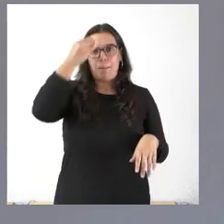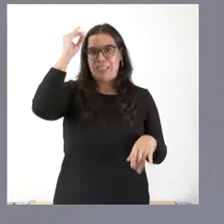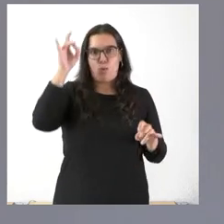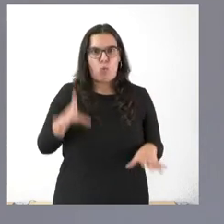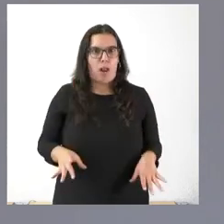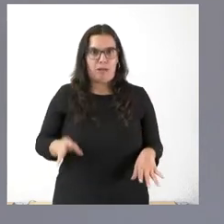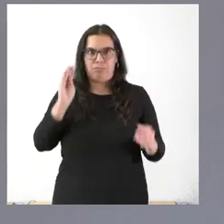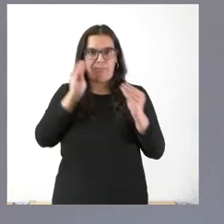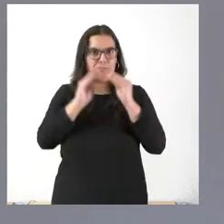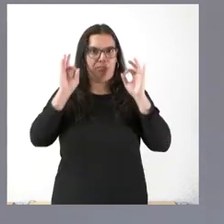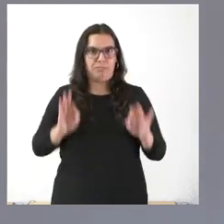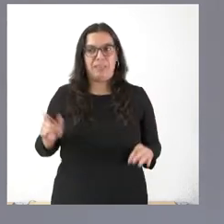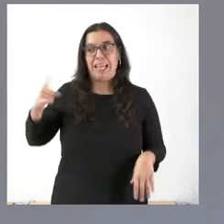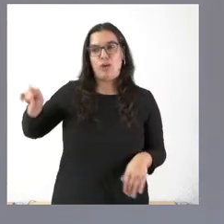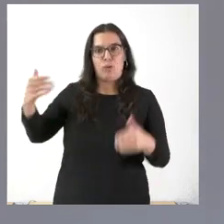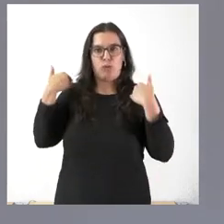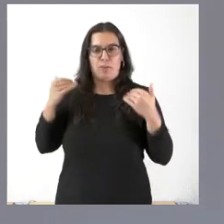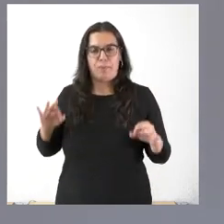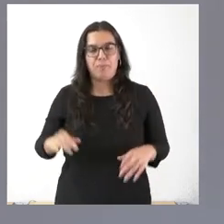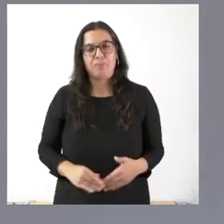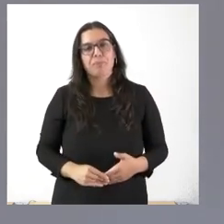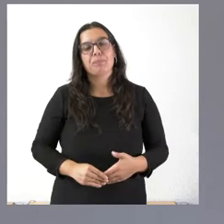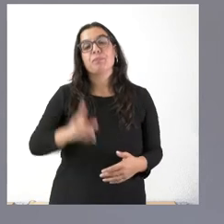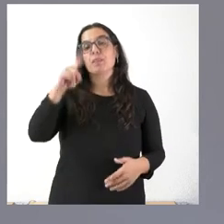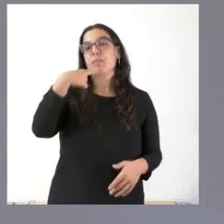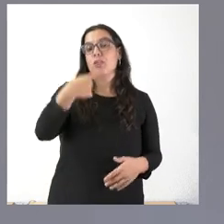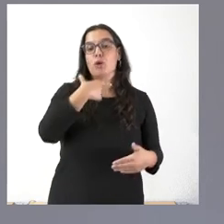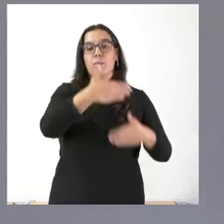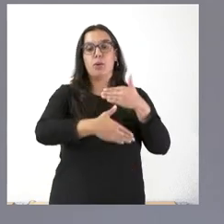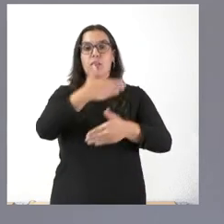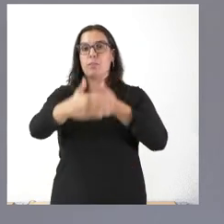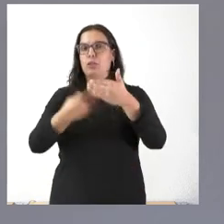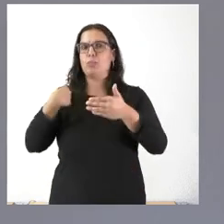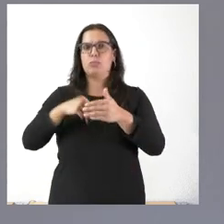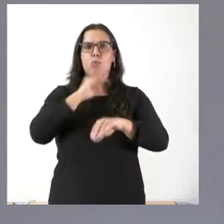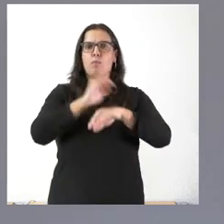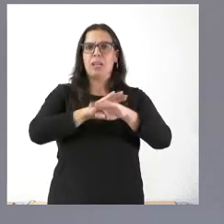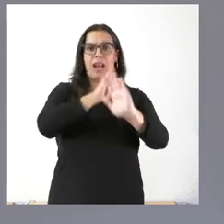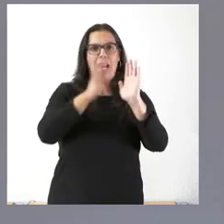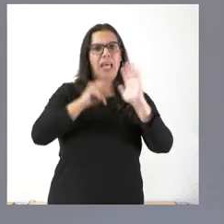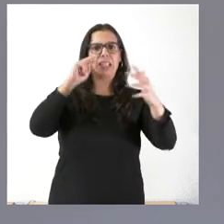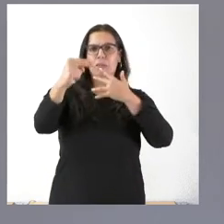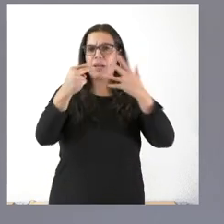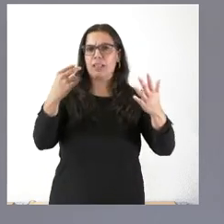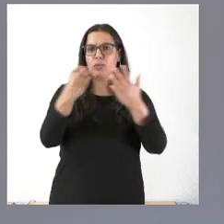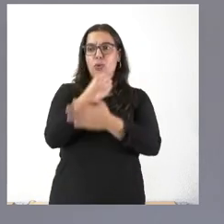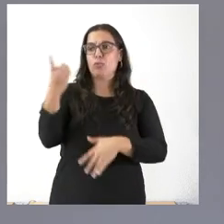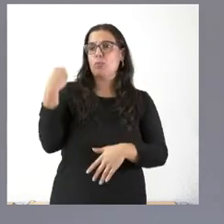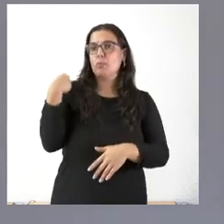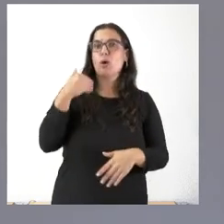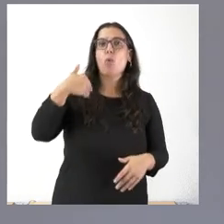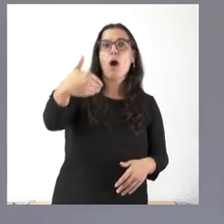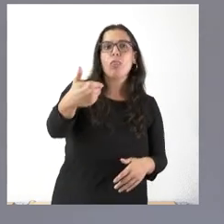que ser ellos que lo hagan. Les he dicho que el procedimiento va a ser conforme a la ley y con transparencia y, por tanto, me preguntaba usted el cuándo,